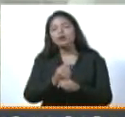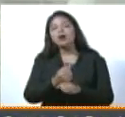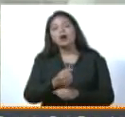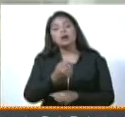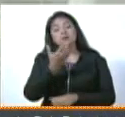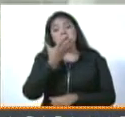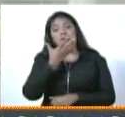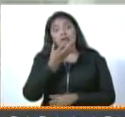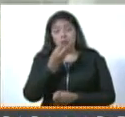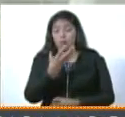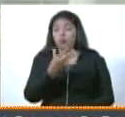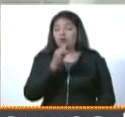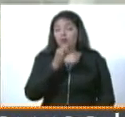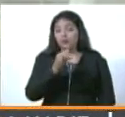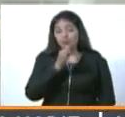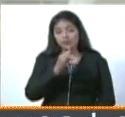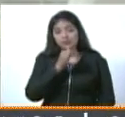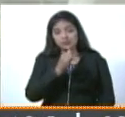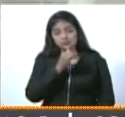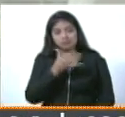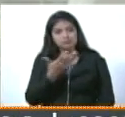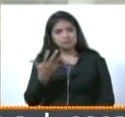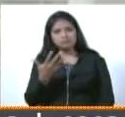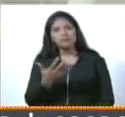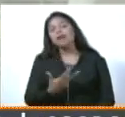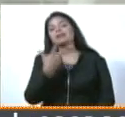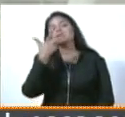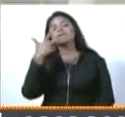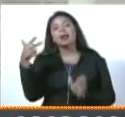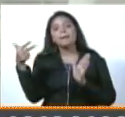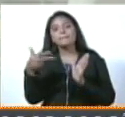hermosa noticia, lo que ha sido las